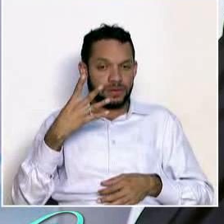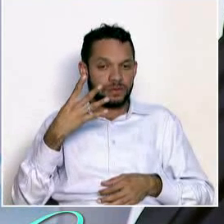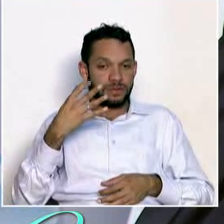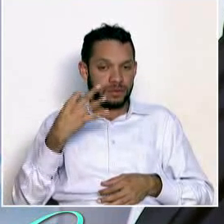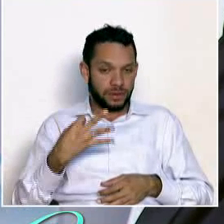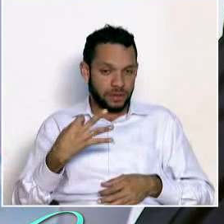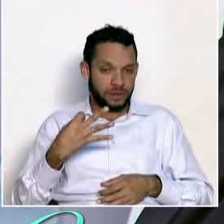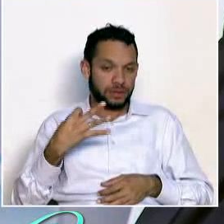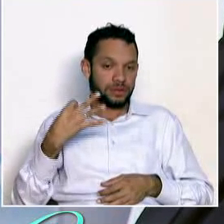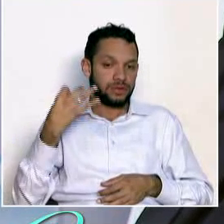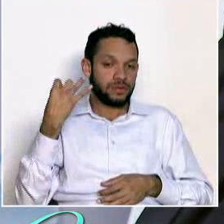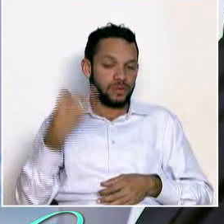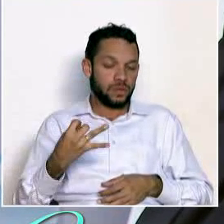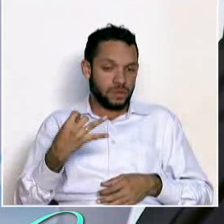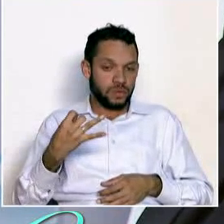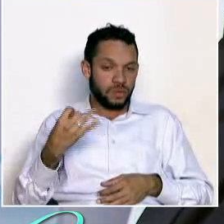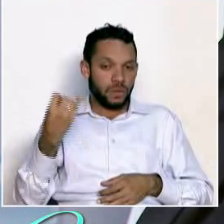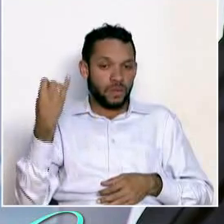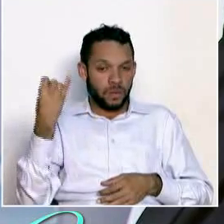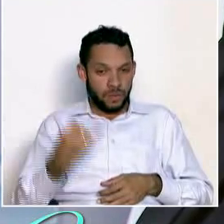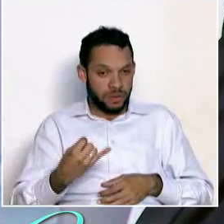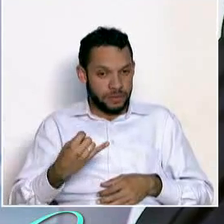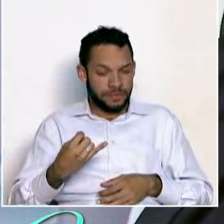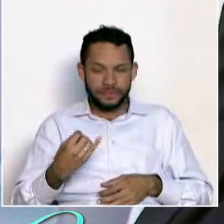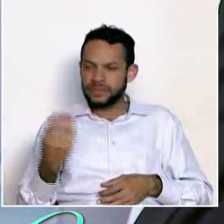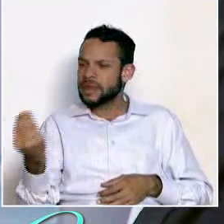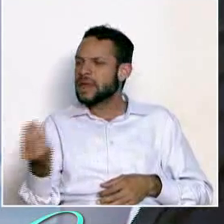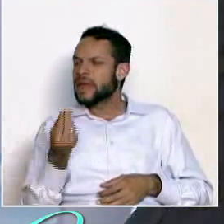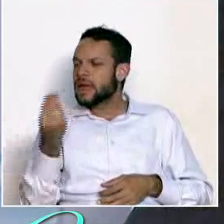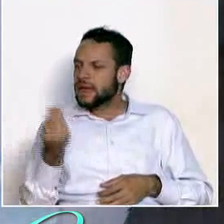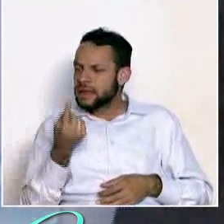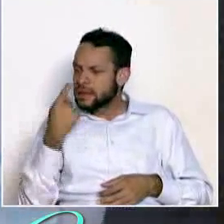3, 2, 1.